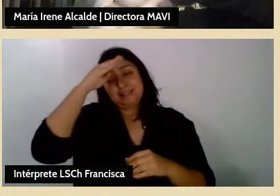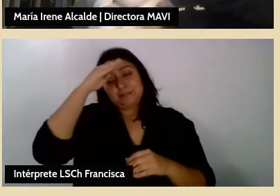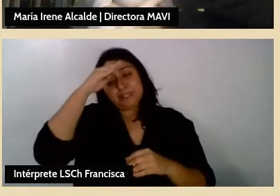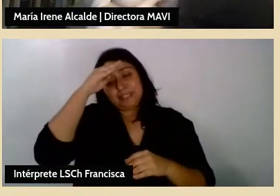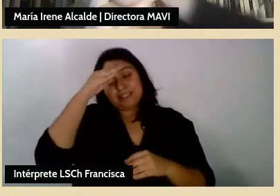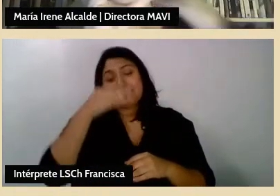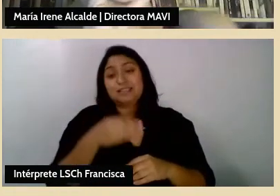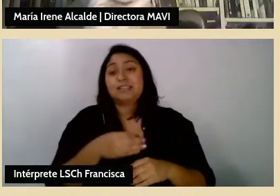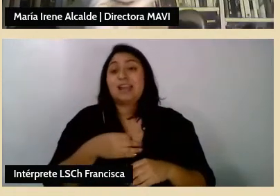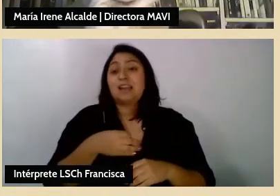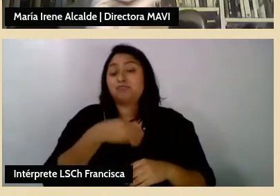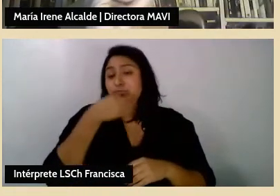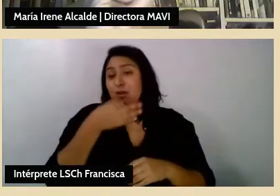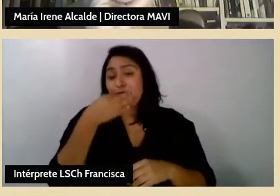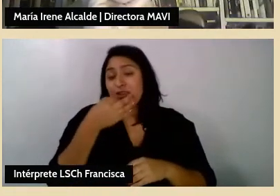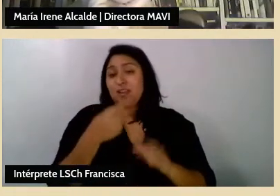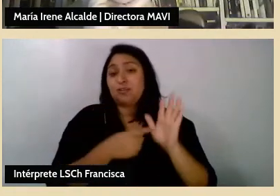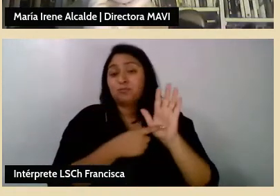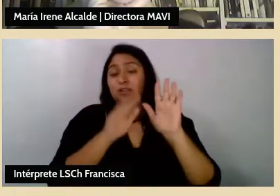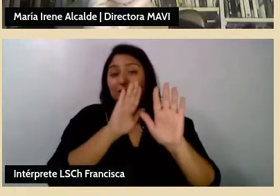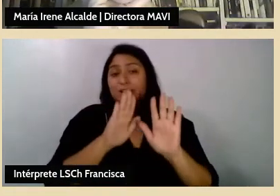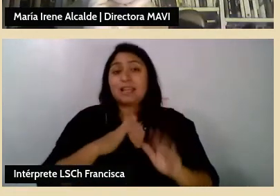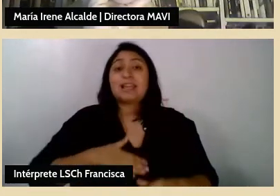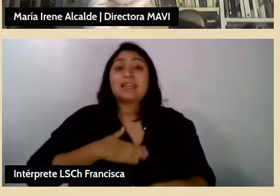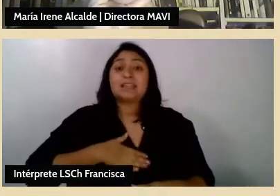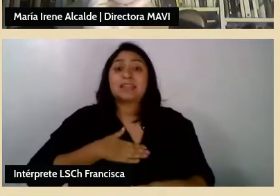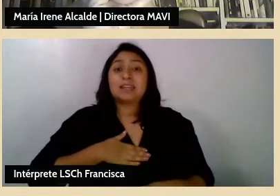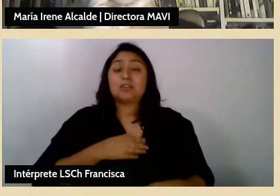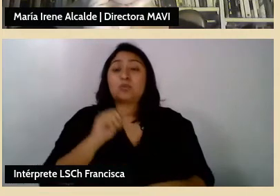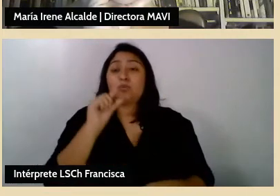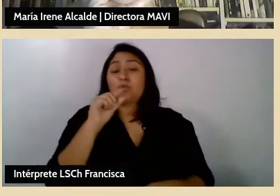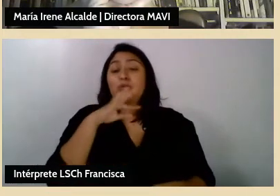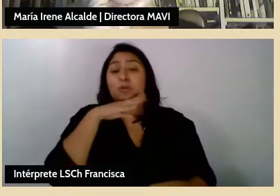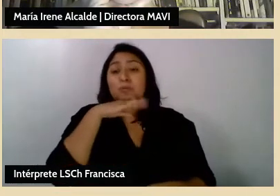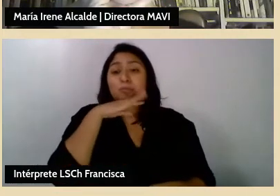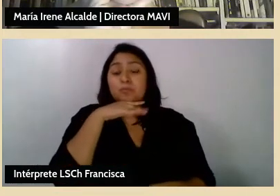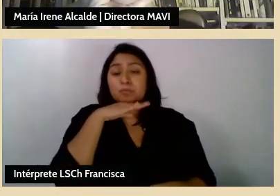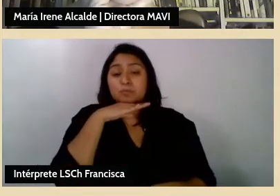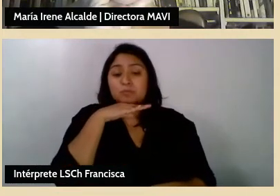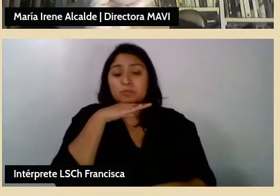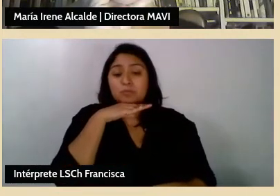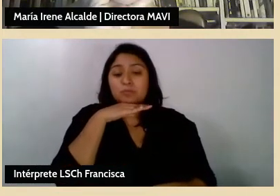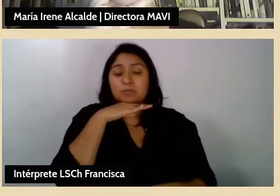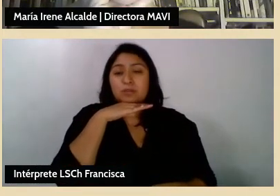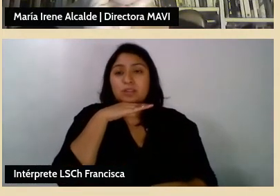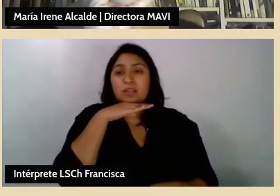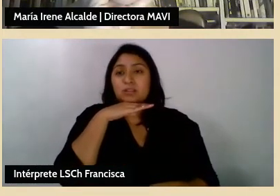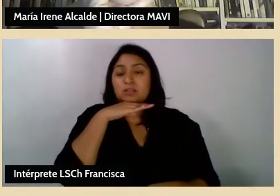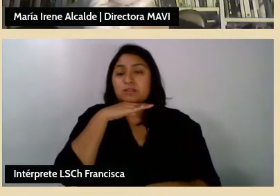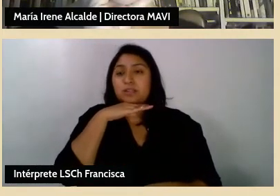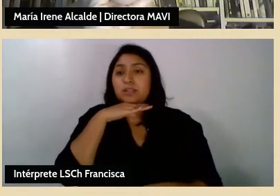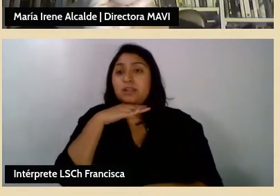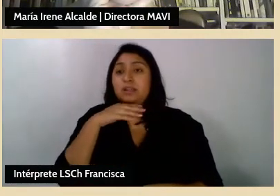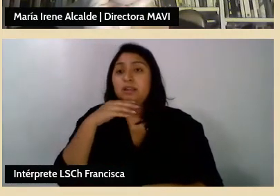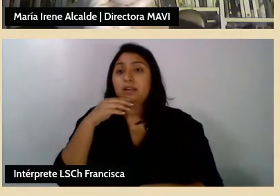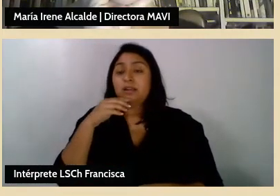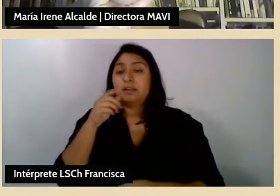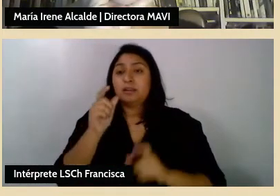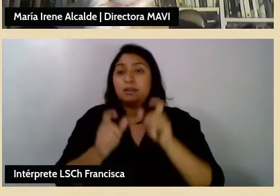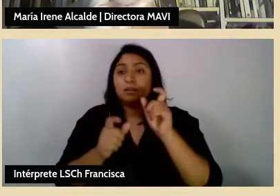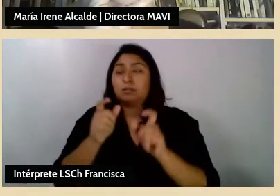exhibición, quiero dar unos minutos también para que la gente que está viendo la transmisión pueda